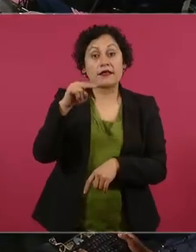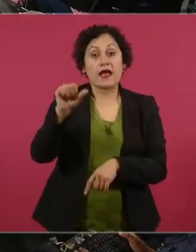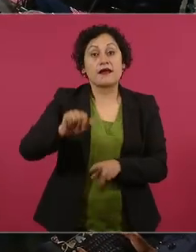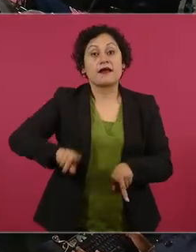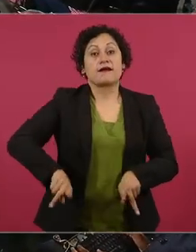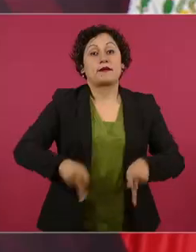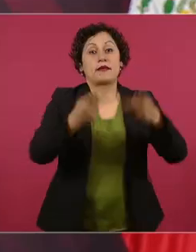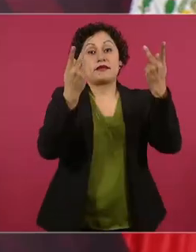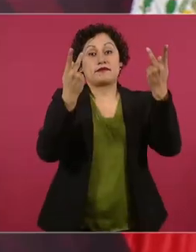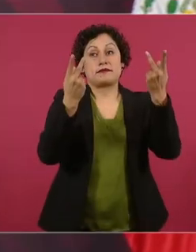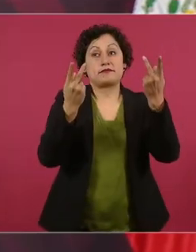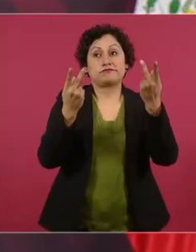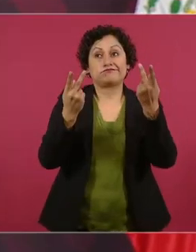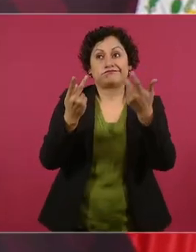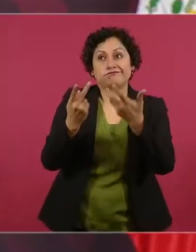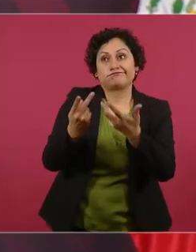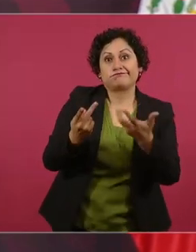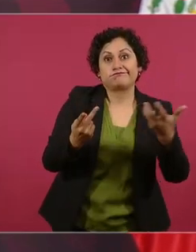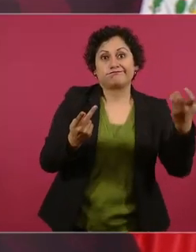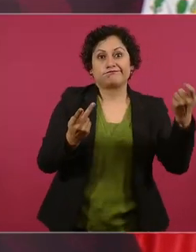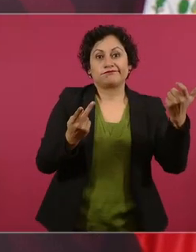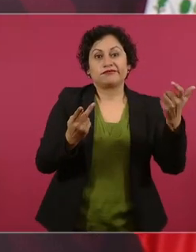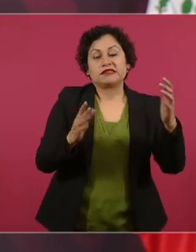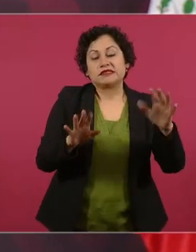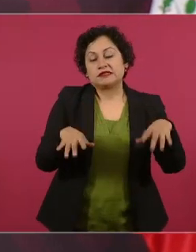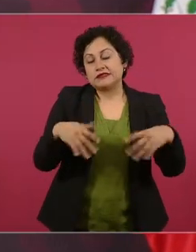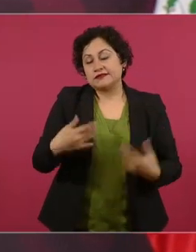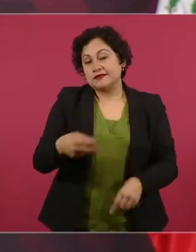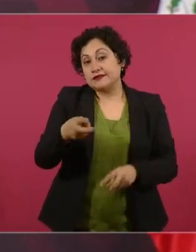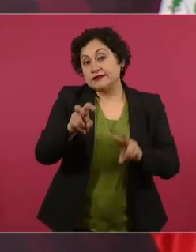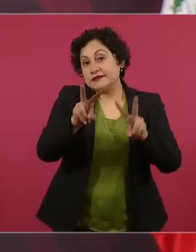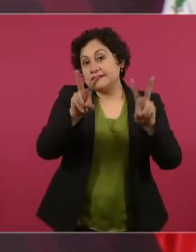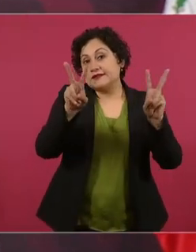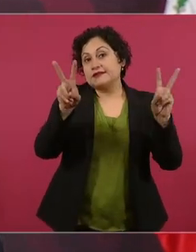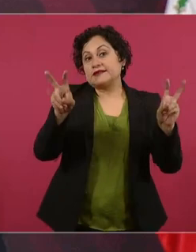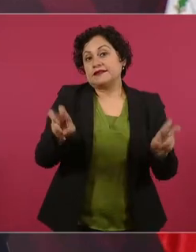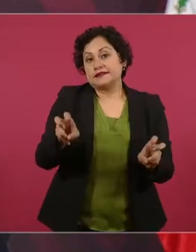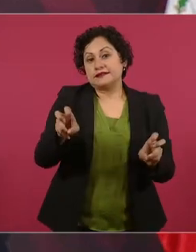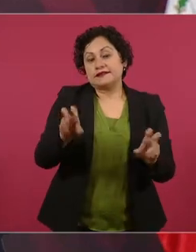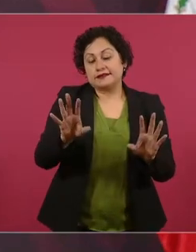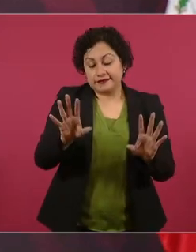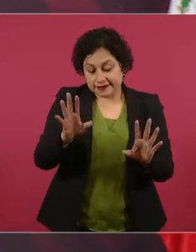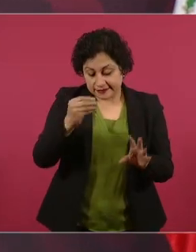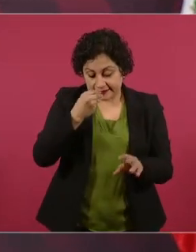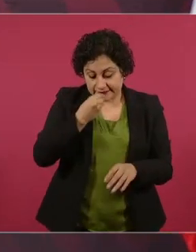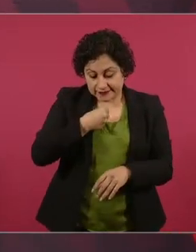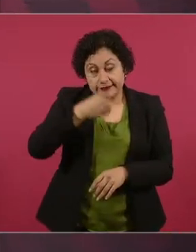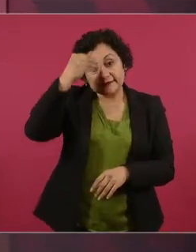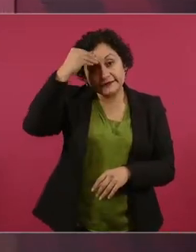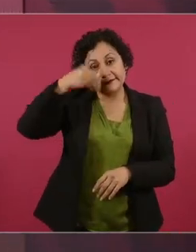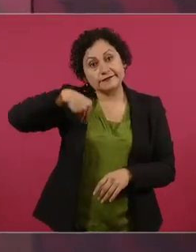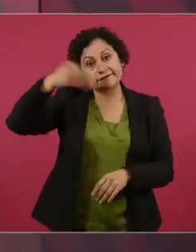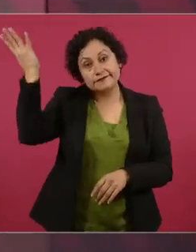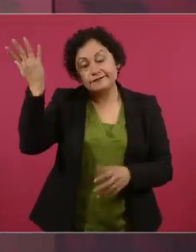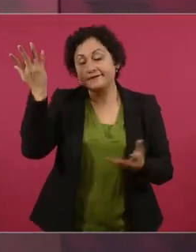No hay que tratar ya esos temas porque hay que olvidarlos, pero